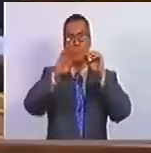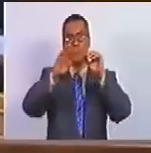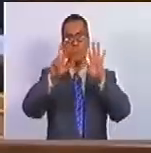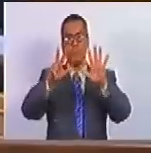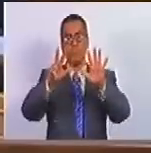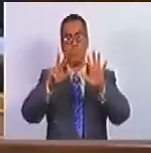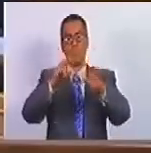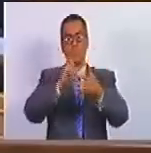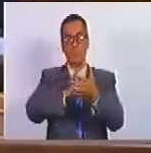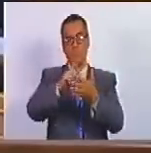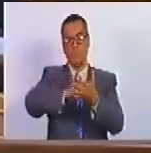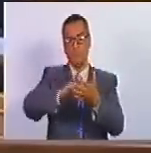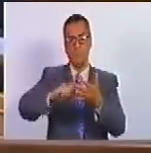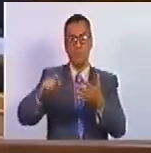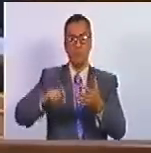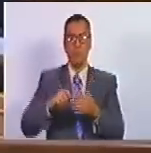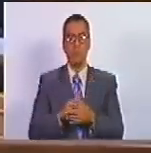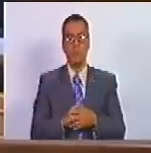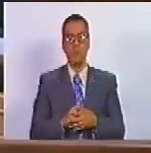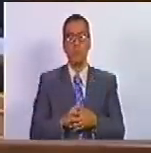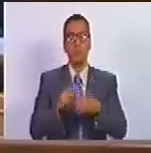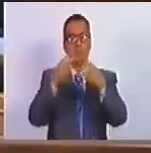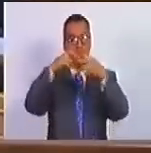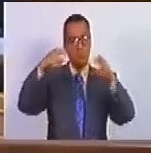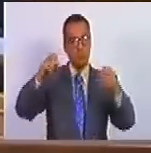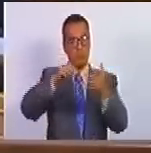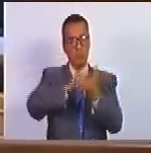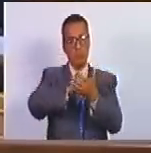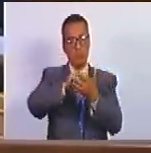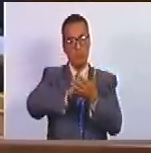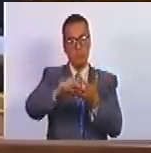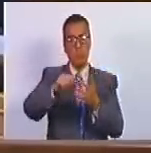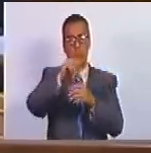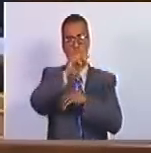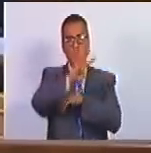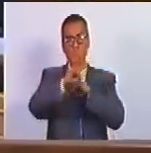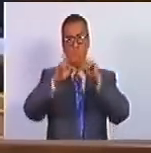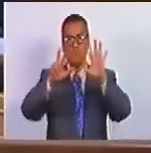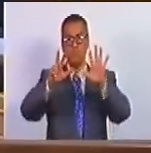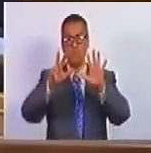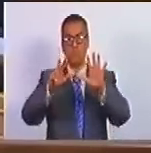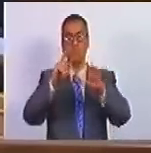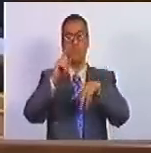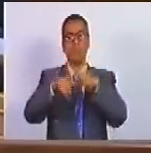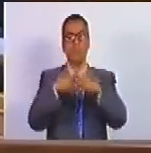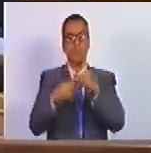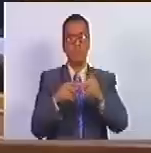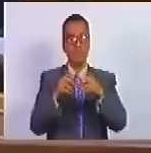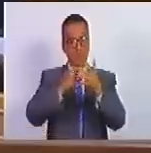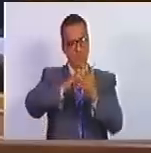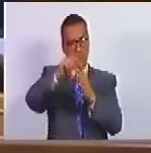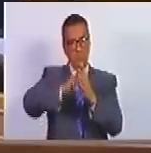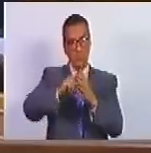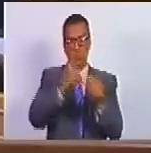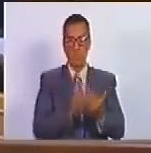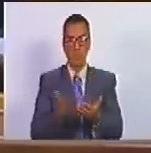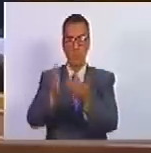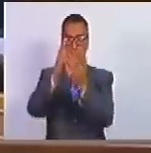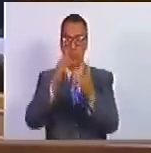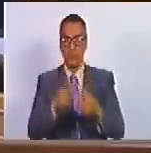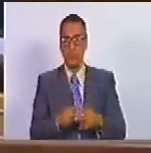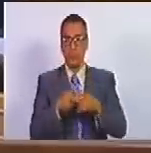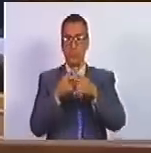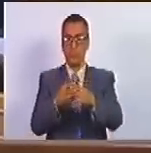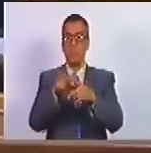queda redactado en los siguientes términos. Artículo 48. A los efectos de establecer las tasas por servicios